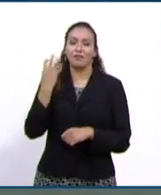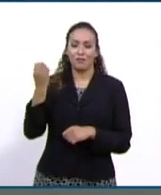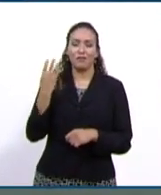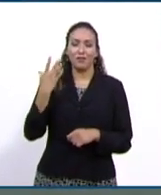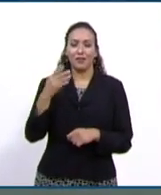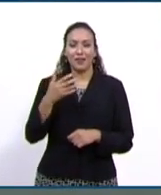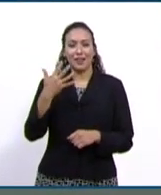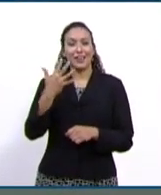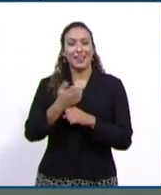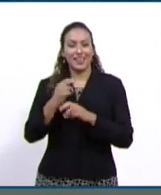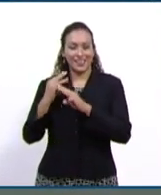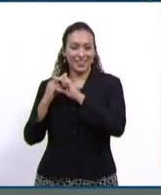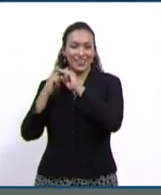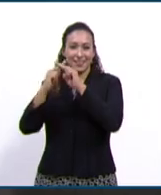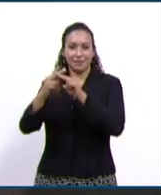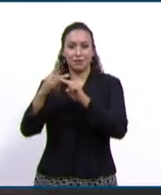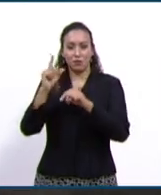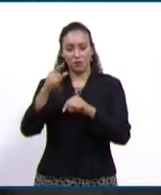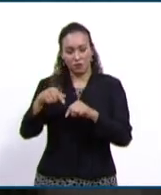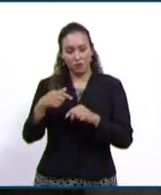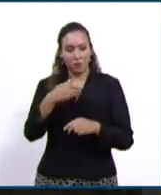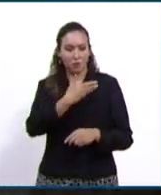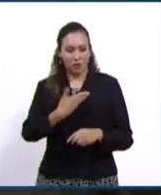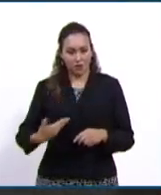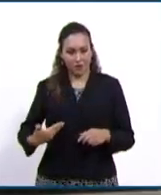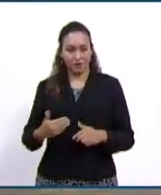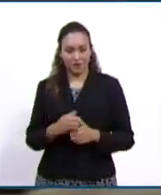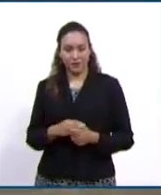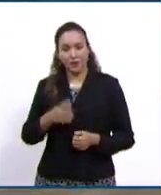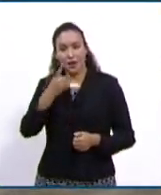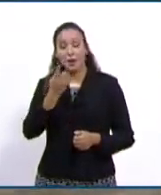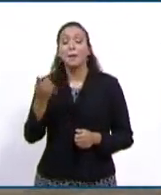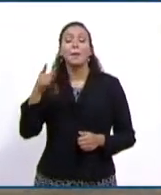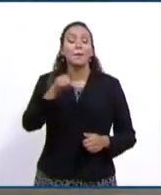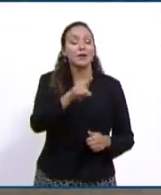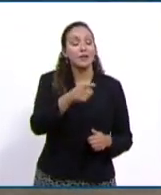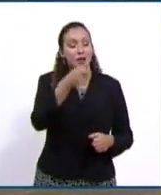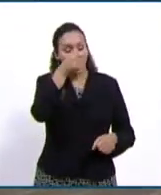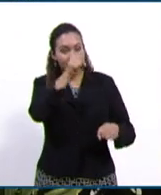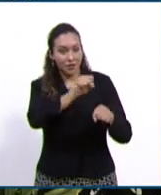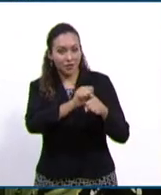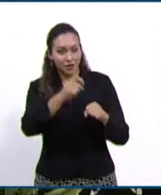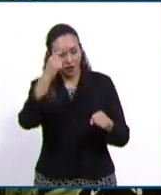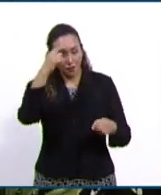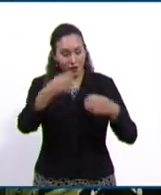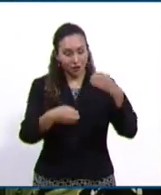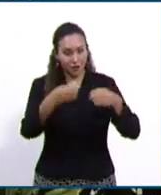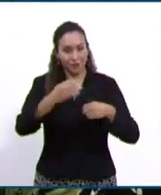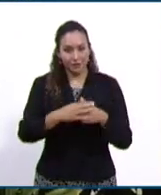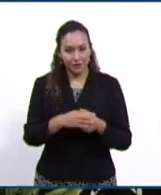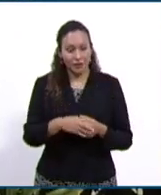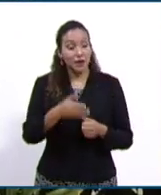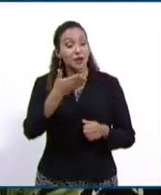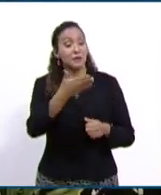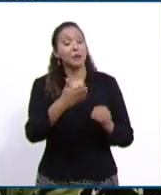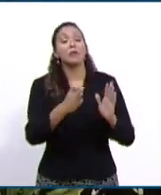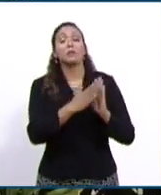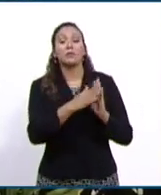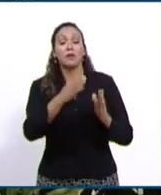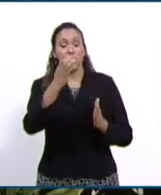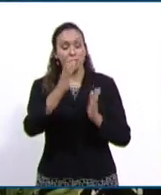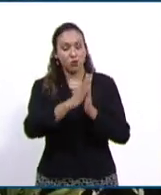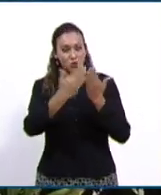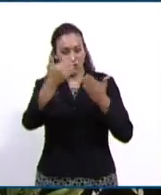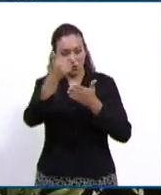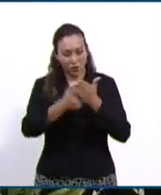en el 5º aniversario de su triunfo y ordenó a la Secretaría General de Acuerdos del Tribunal emitir los lineamientos para crear el catálogo